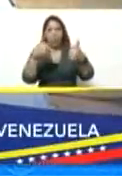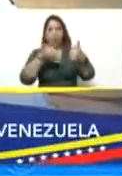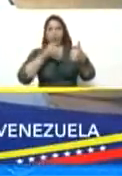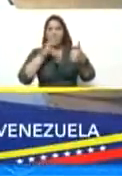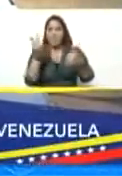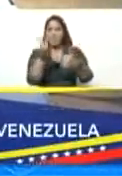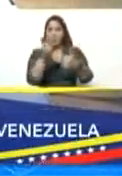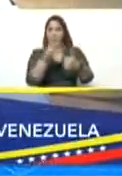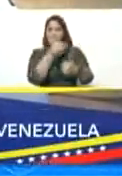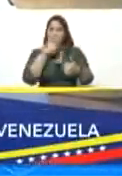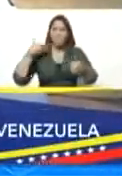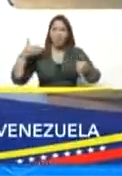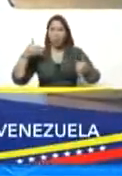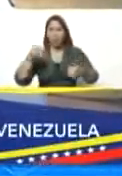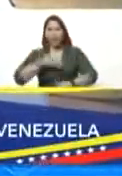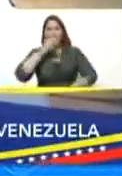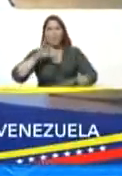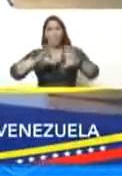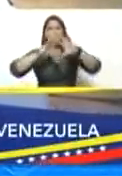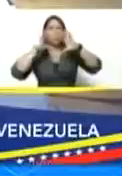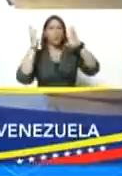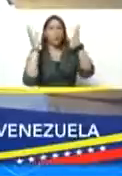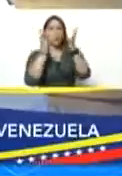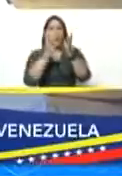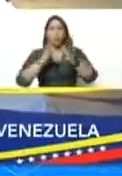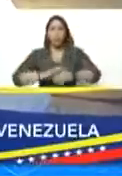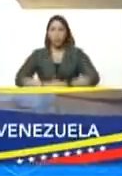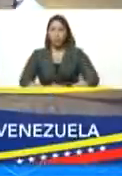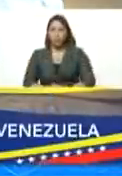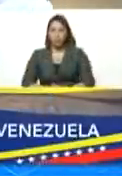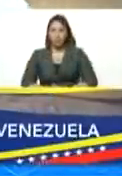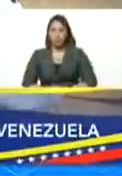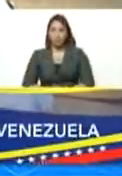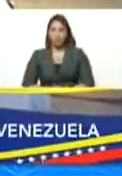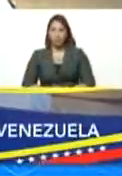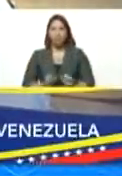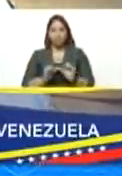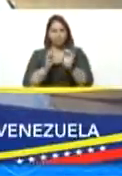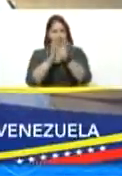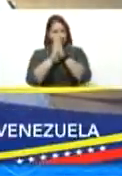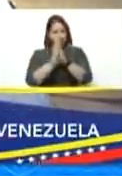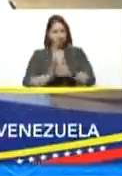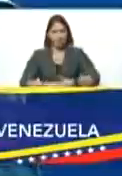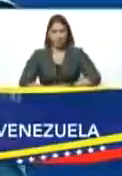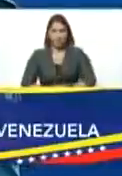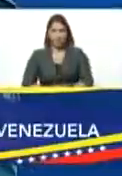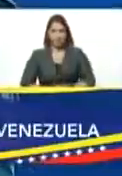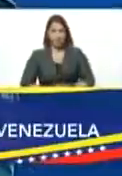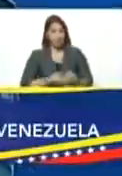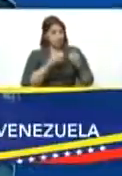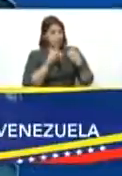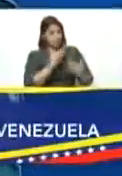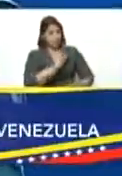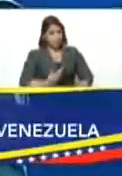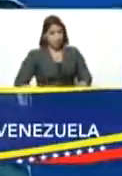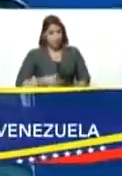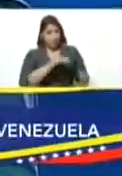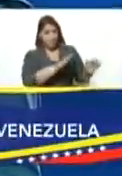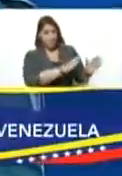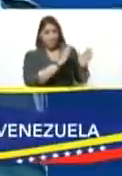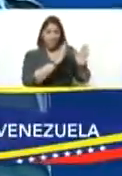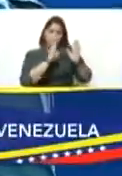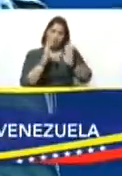mejor café del mundo, compadre. Continúa, por favor. Bueno, presidente, en ese mismo orden de